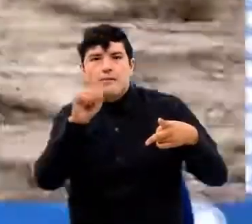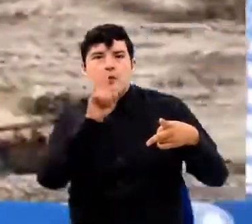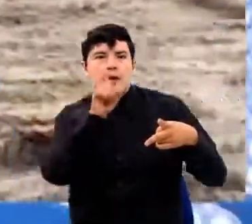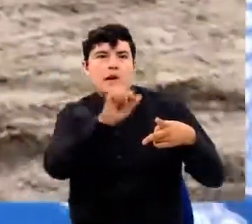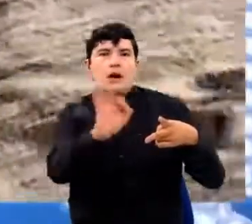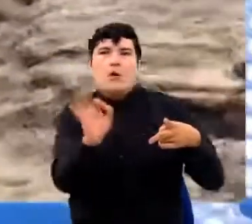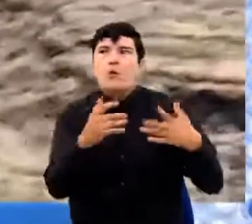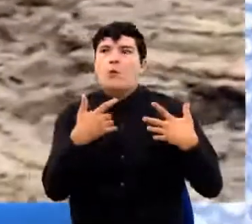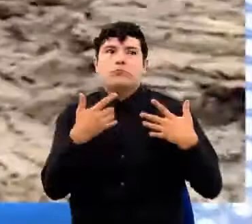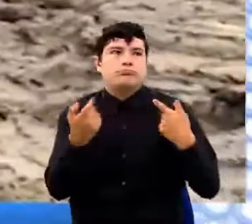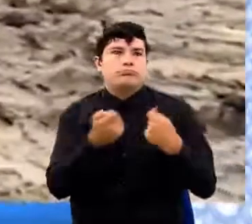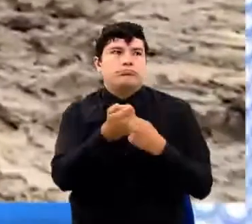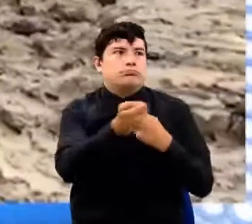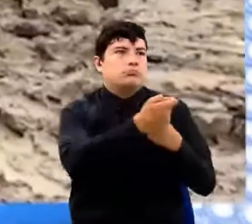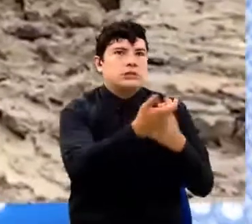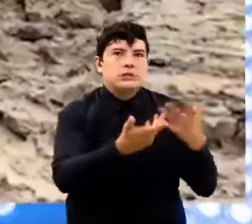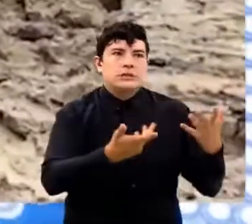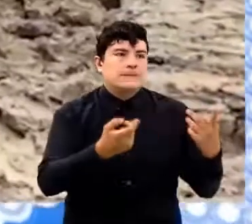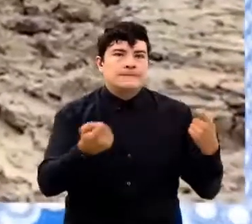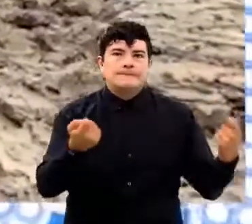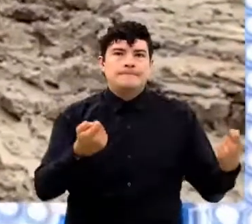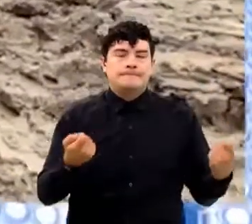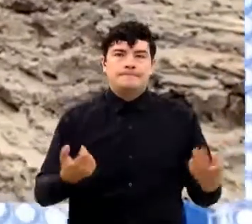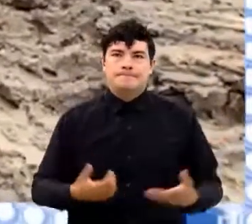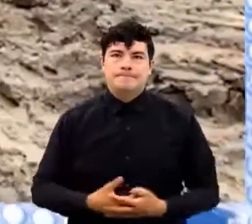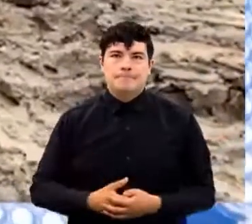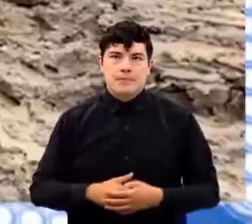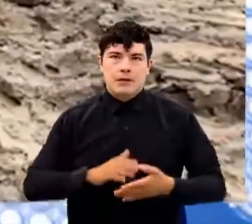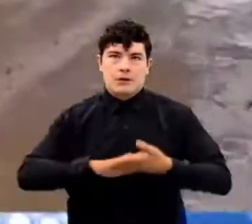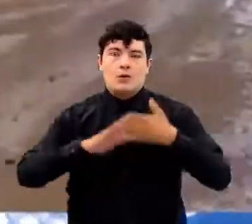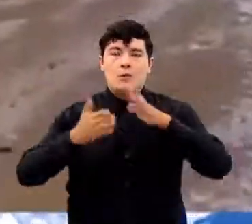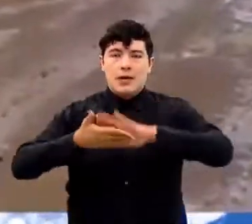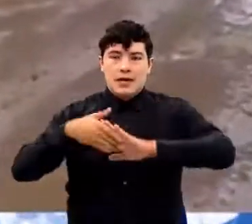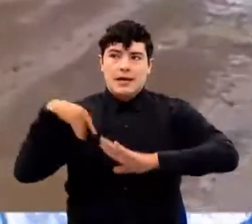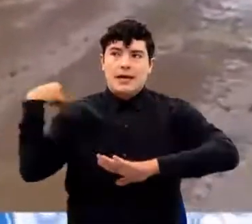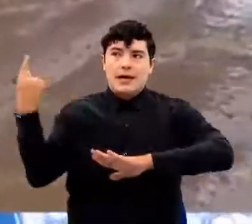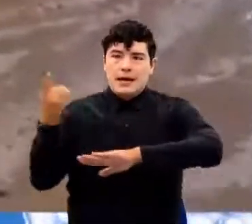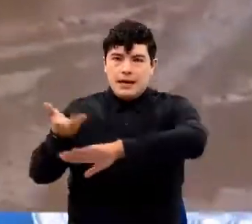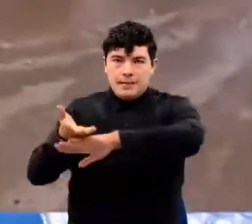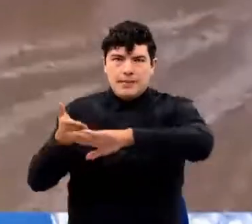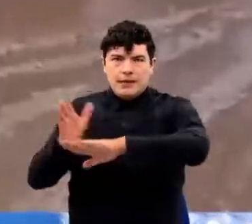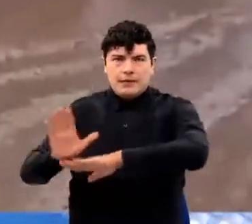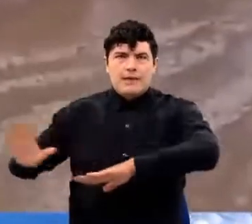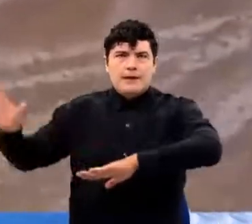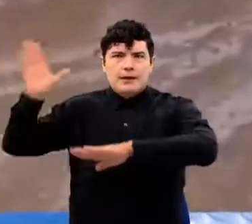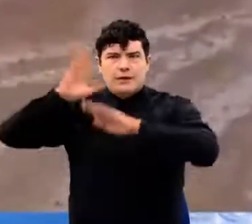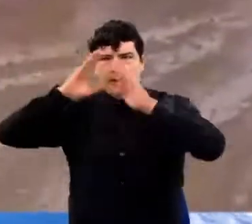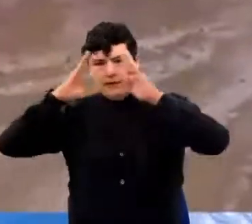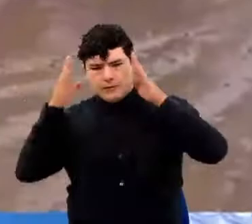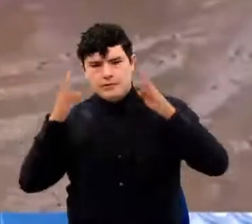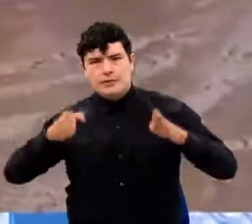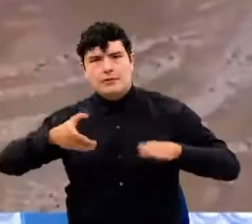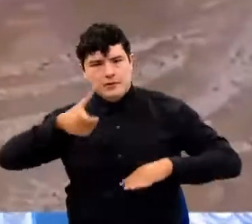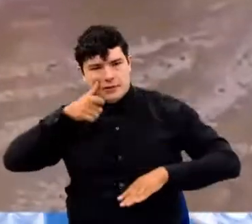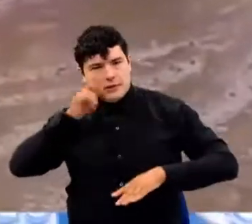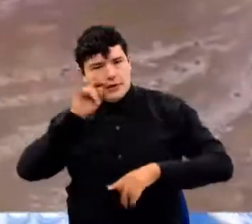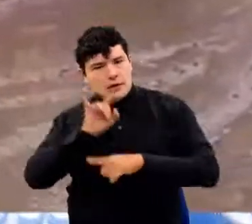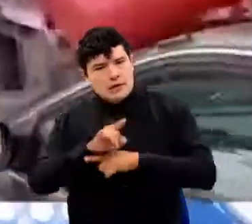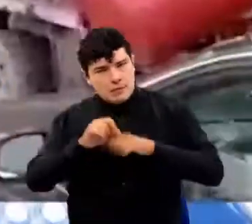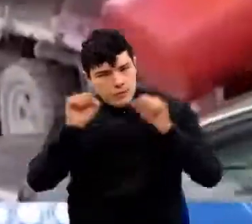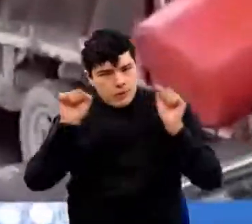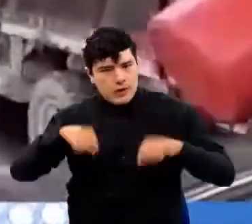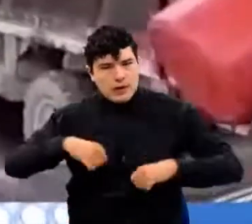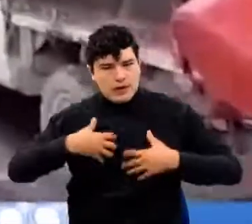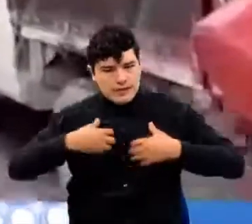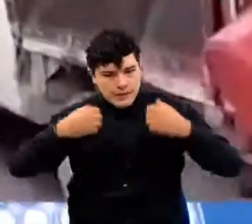regulen. Entre tanto, un sector de la comunidad reclama la presencia del gobierno departamental y nacional para que se apersonen